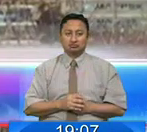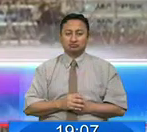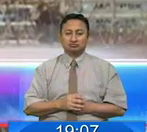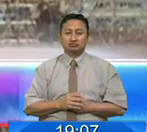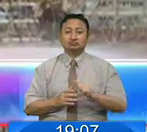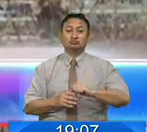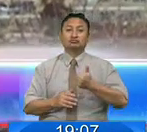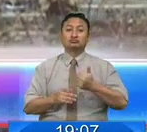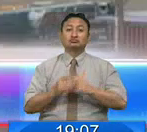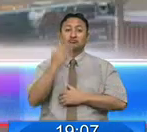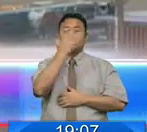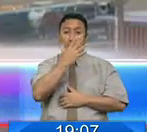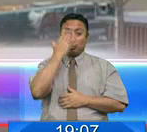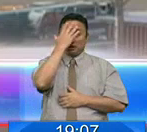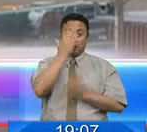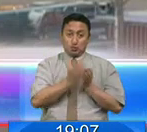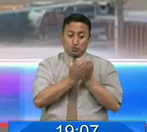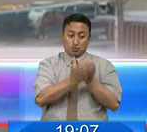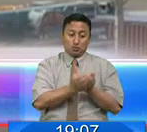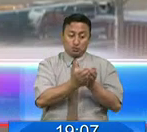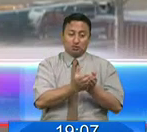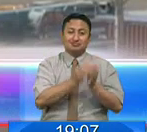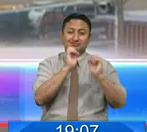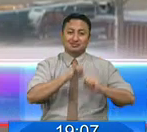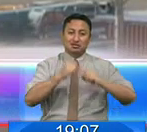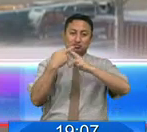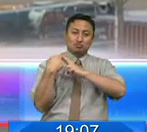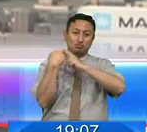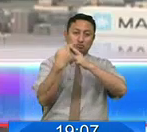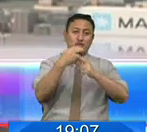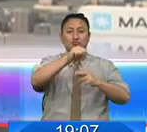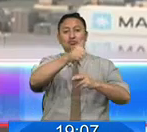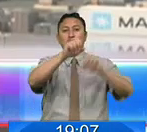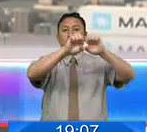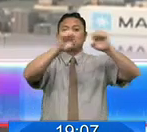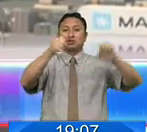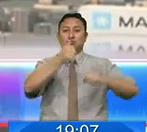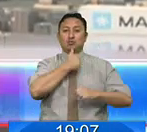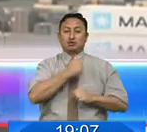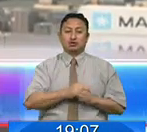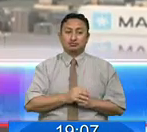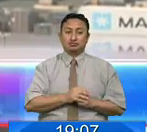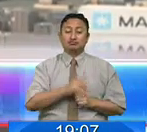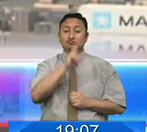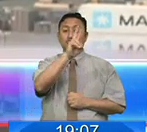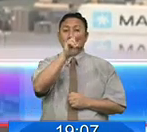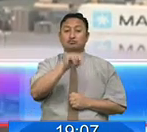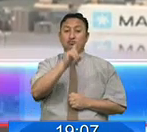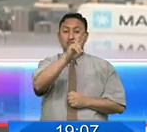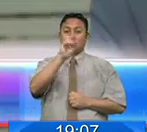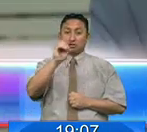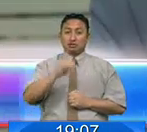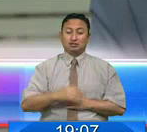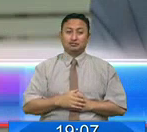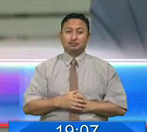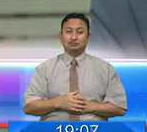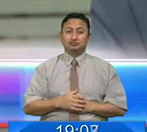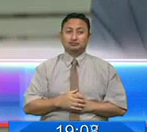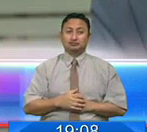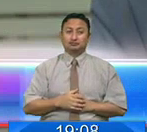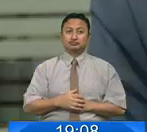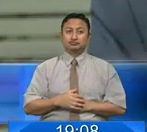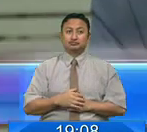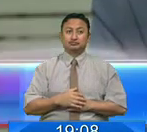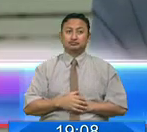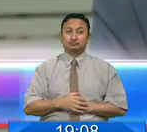lado el puerto de esmeraldas también será concesionado en 2020 se ejecutará esto a través de una licitación internacional lo que